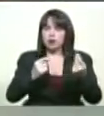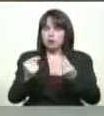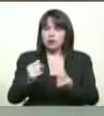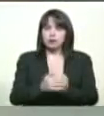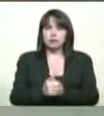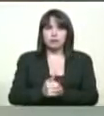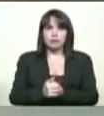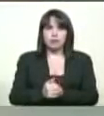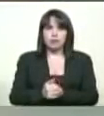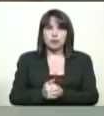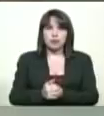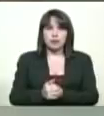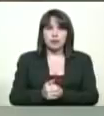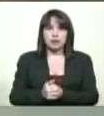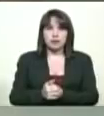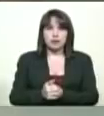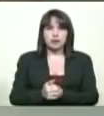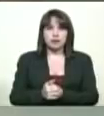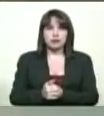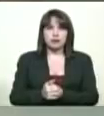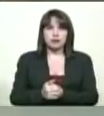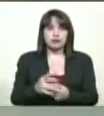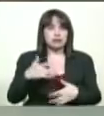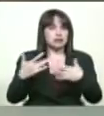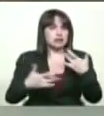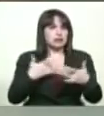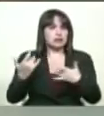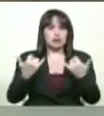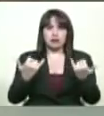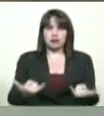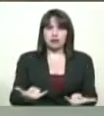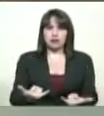que se activa de manera